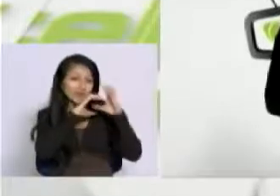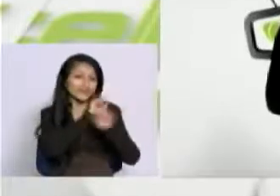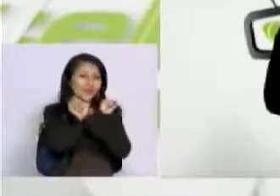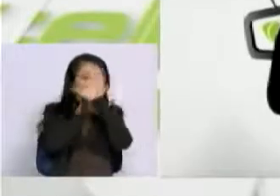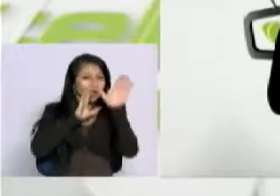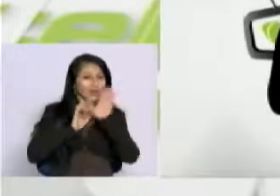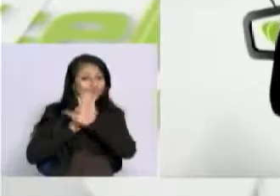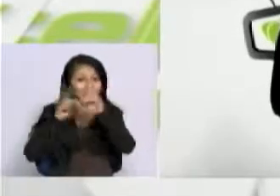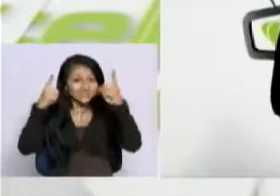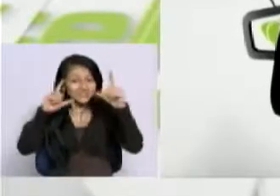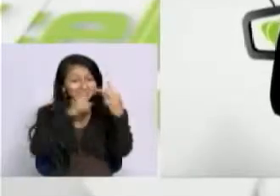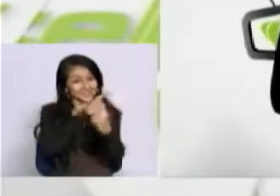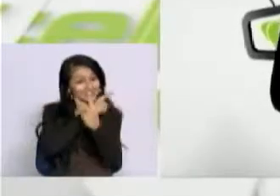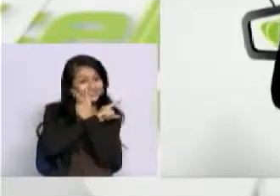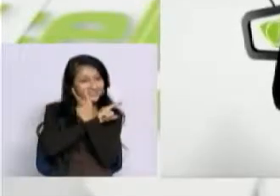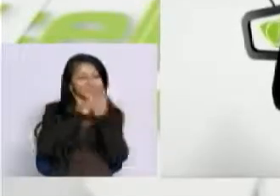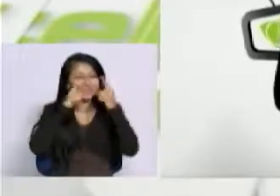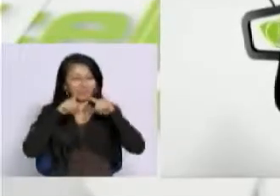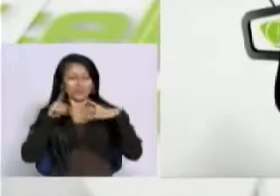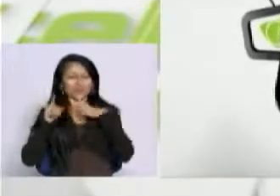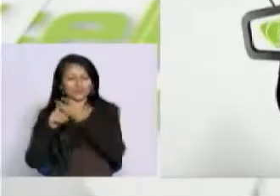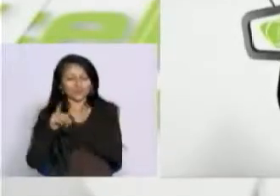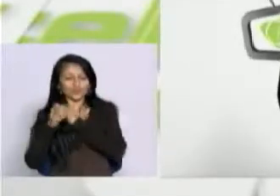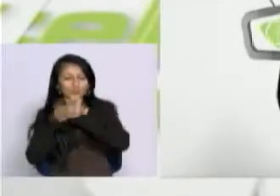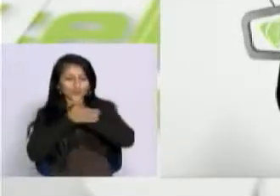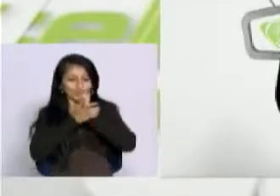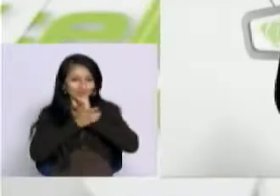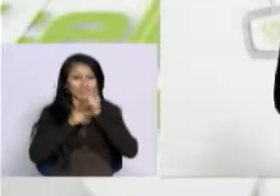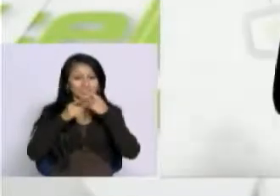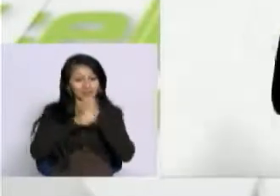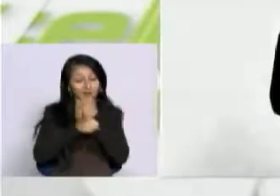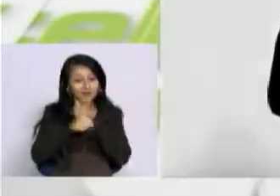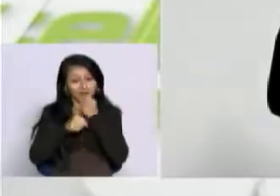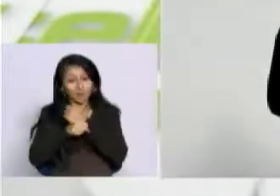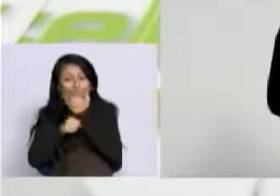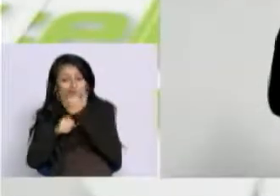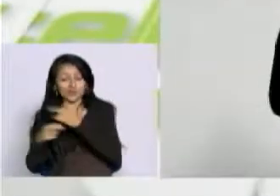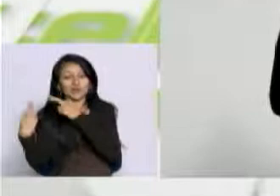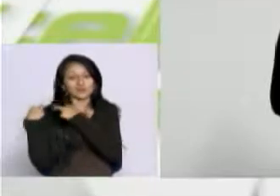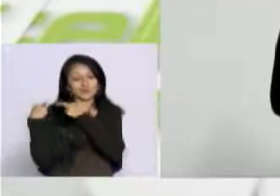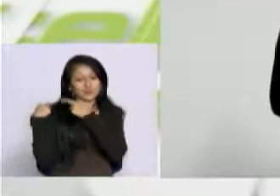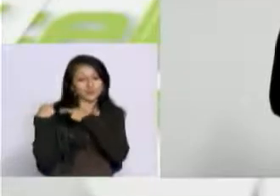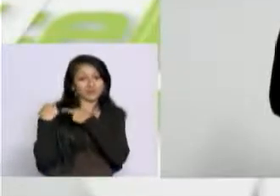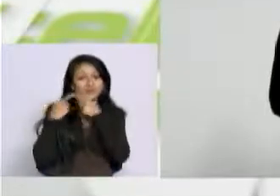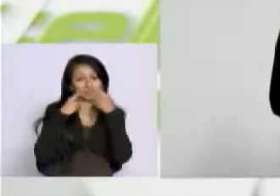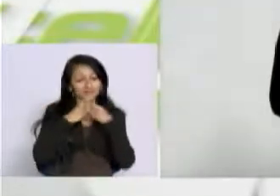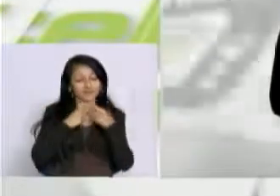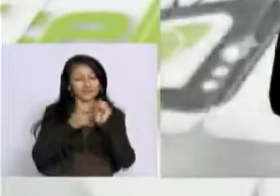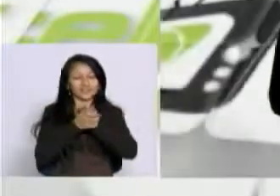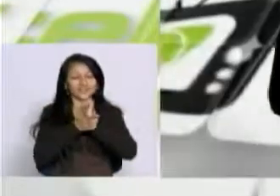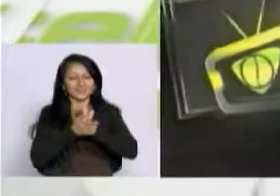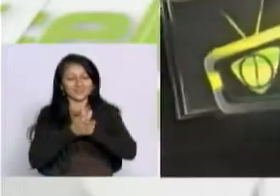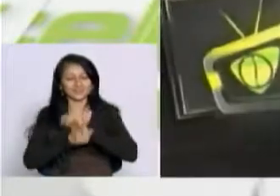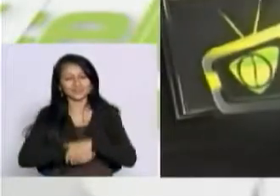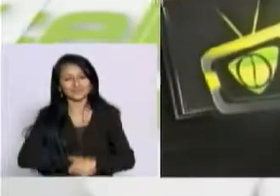entre ustedes, los televidentes y los diferentes profesionales que tienen bajo su cargo la programación de